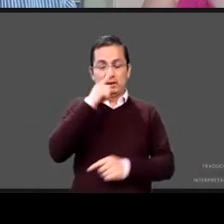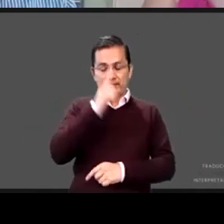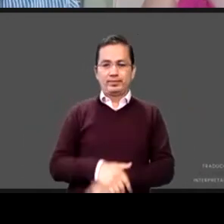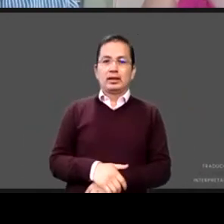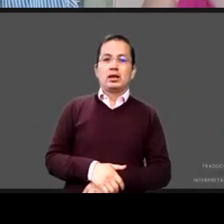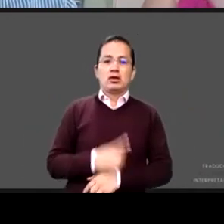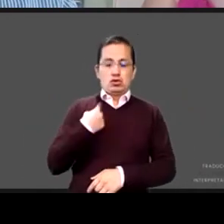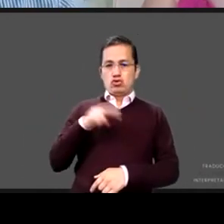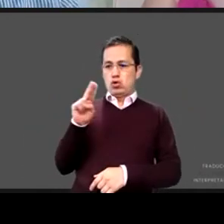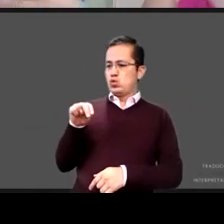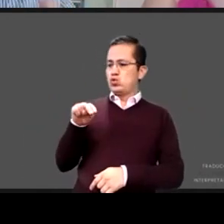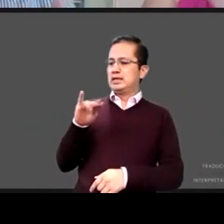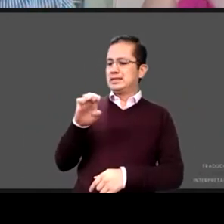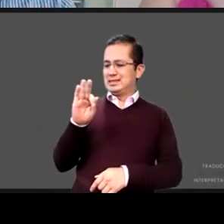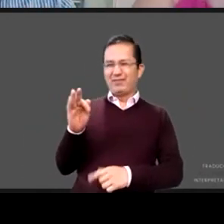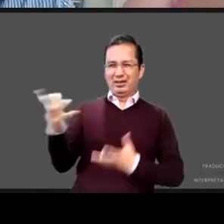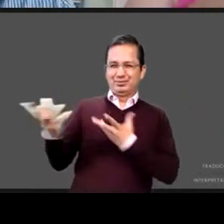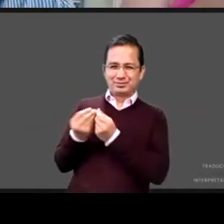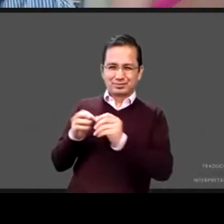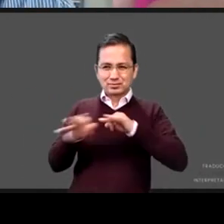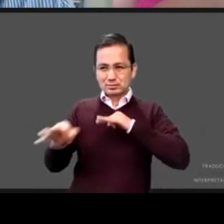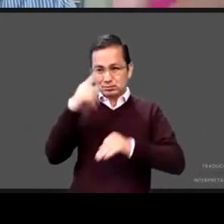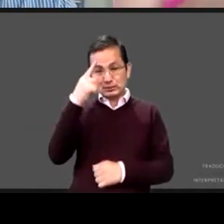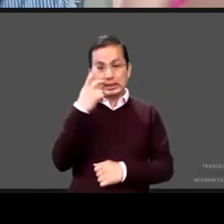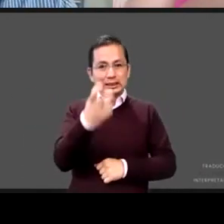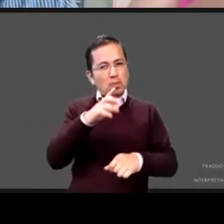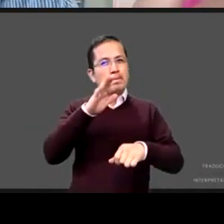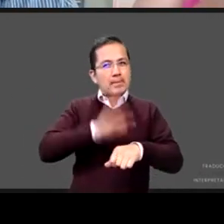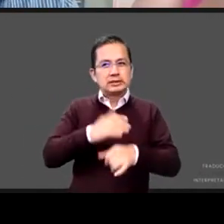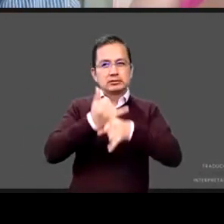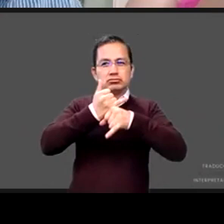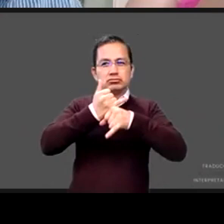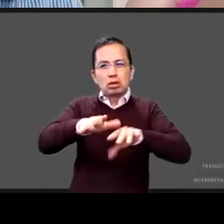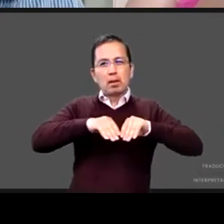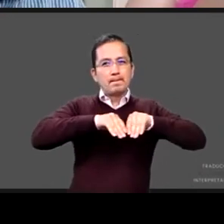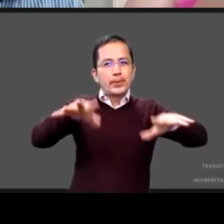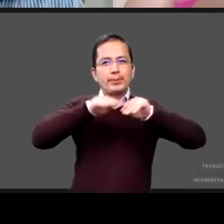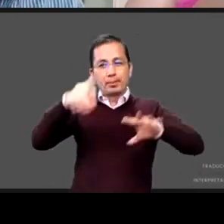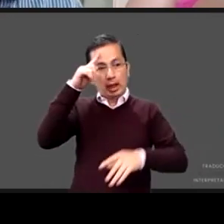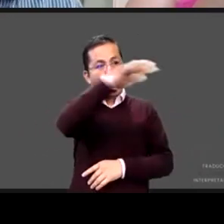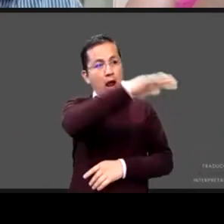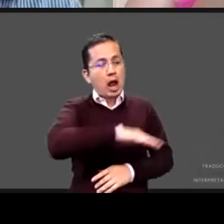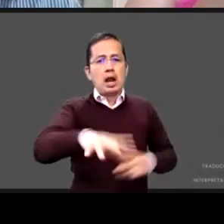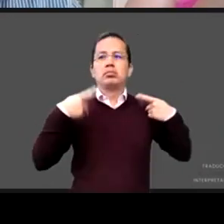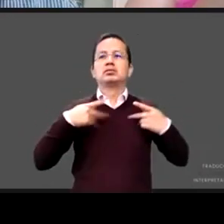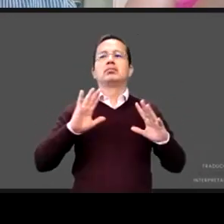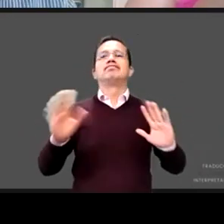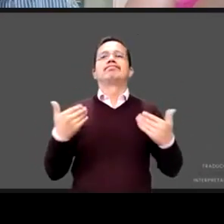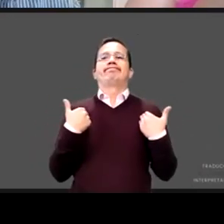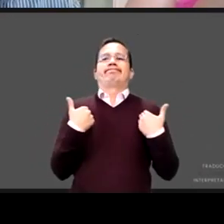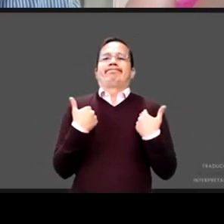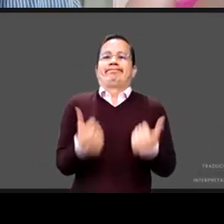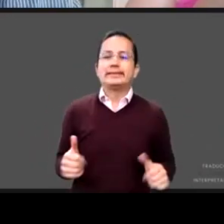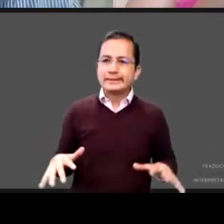vaya ocurriendo, para que haya más información y llegue a la gente y podamos cambiar el paradigma. Y mientras